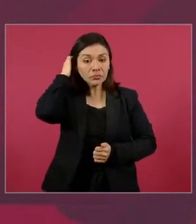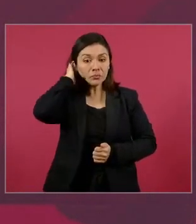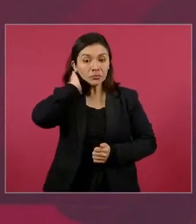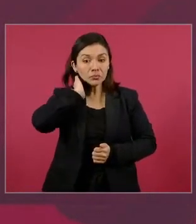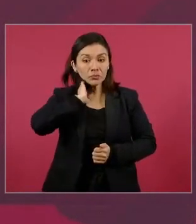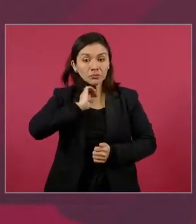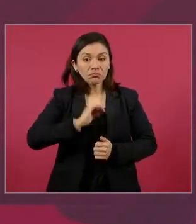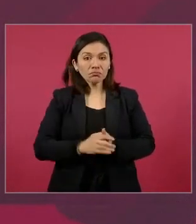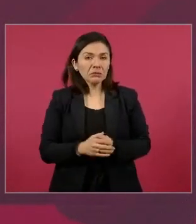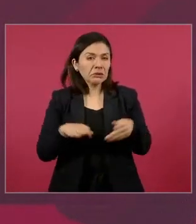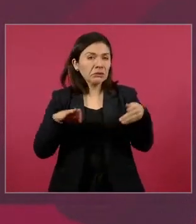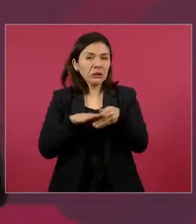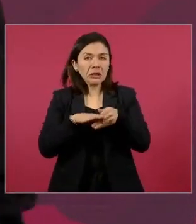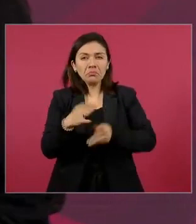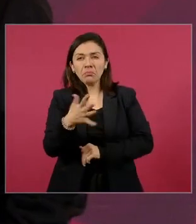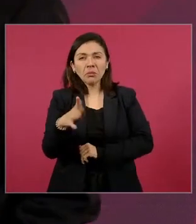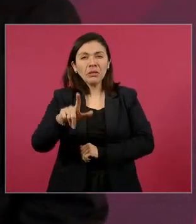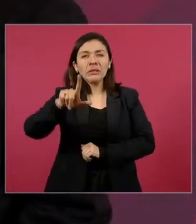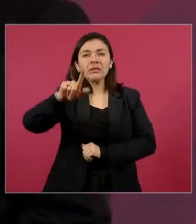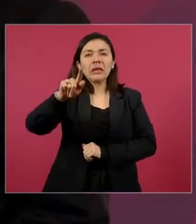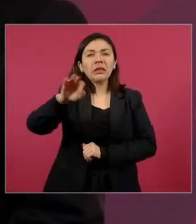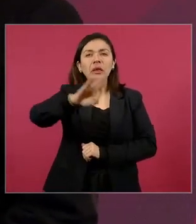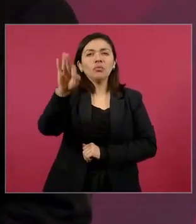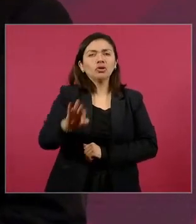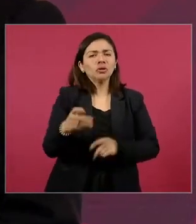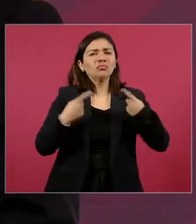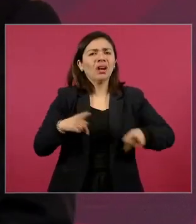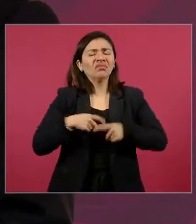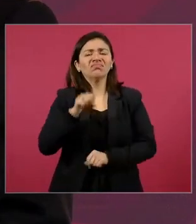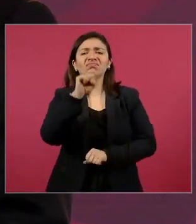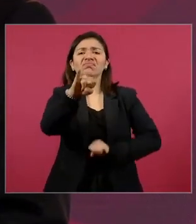como 70% de aceptación